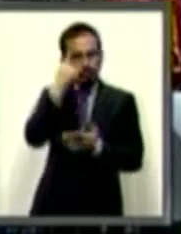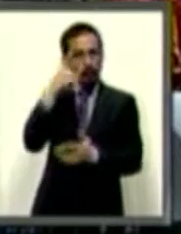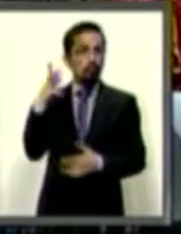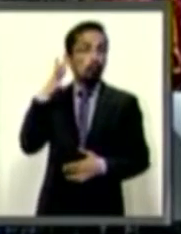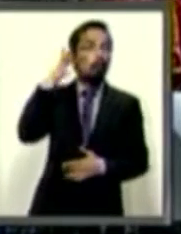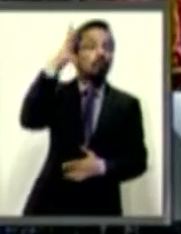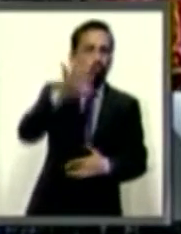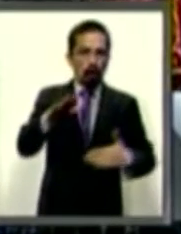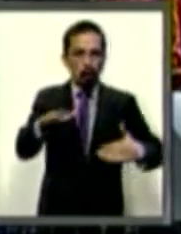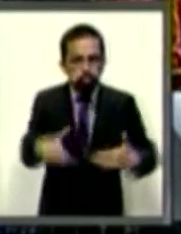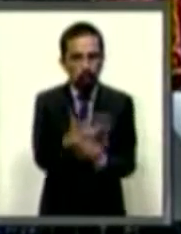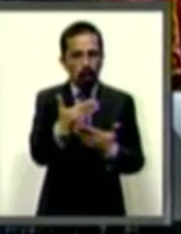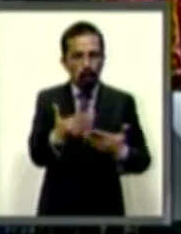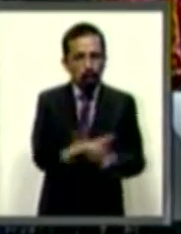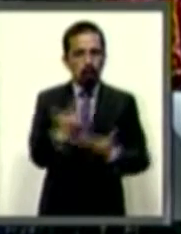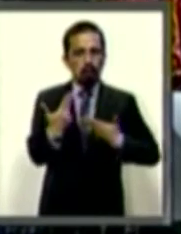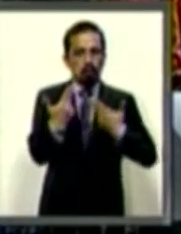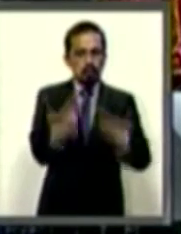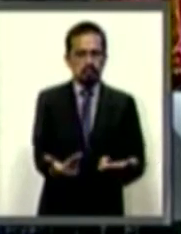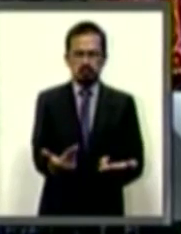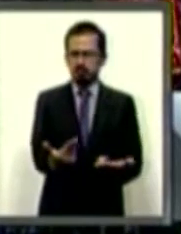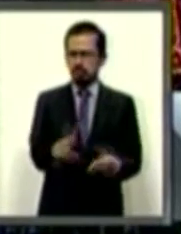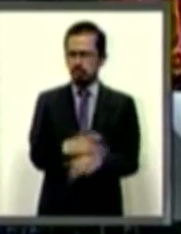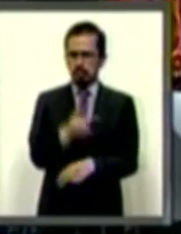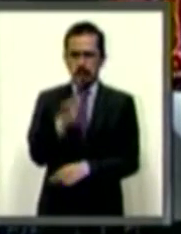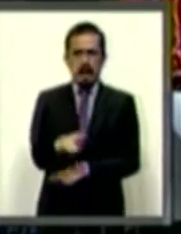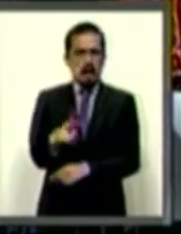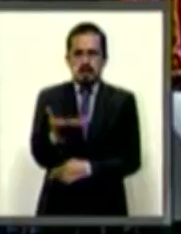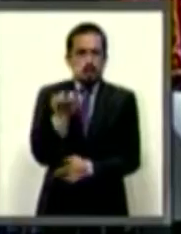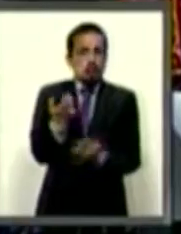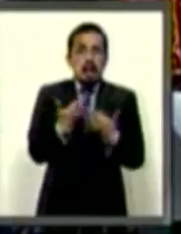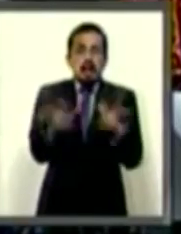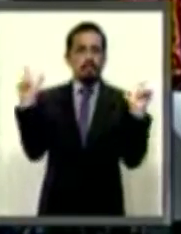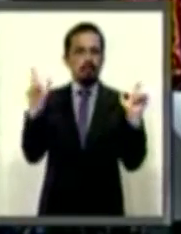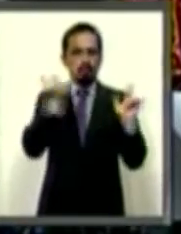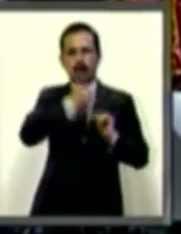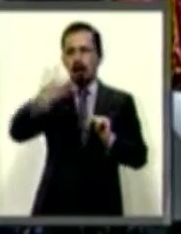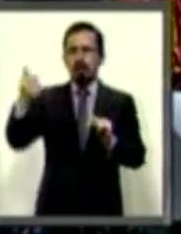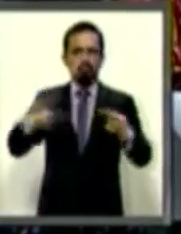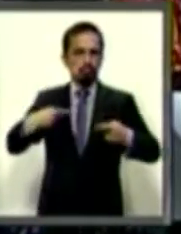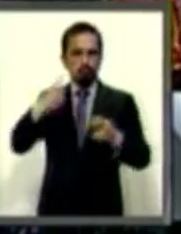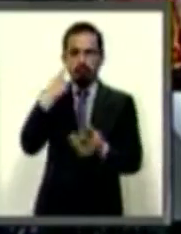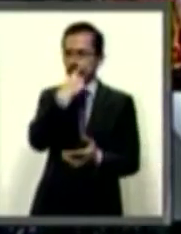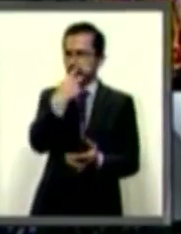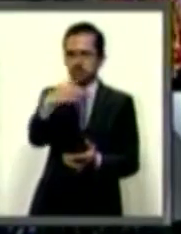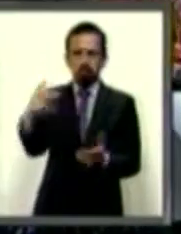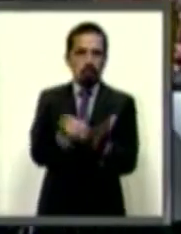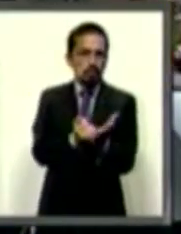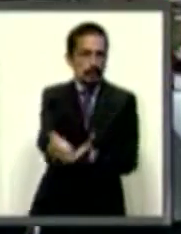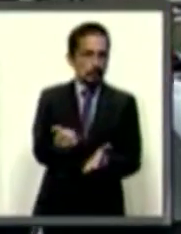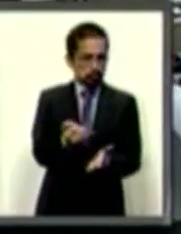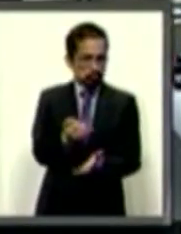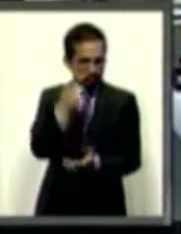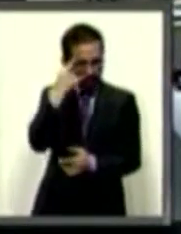la especie, pues es contraria a la libertad reproductiva de las personas y limita el fin de las